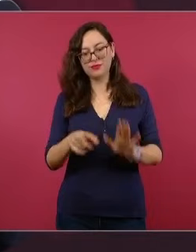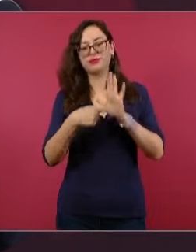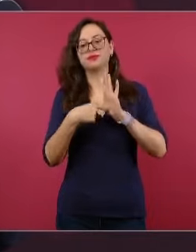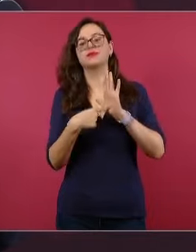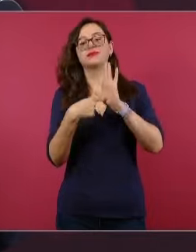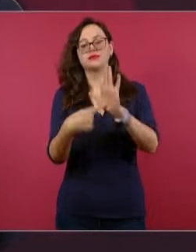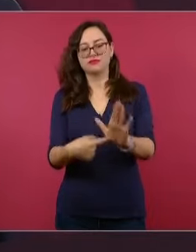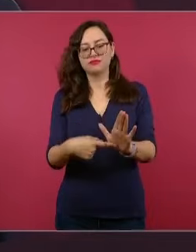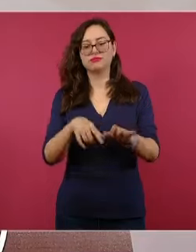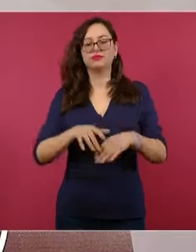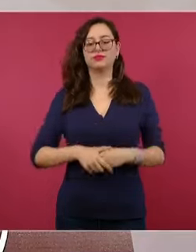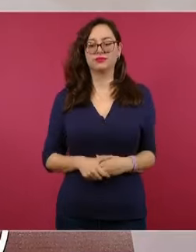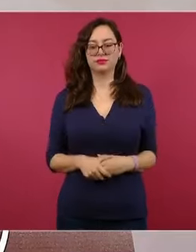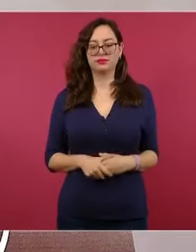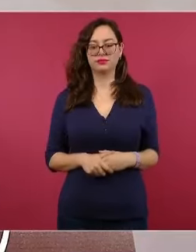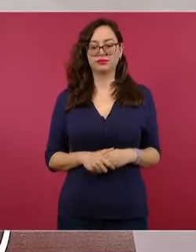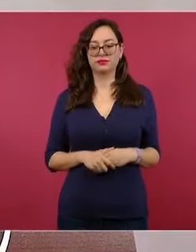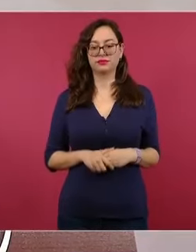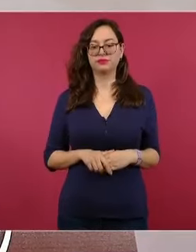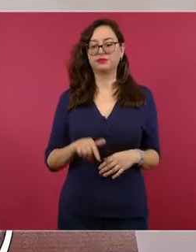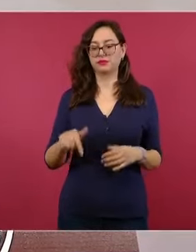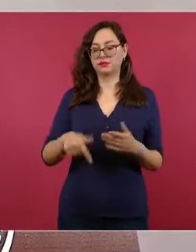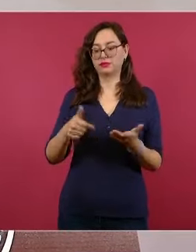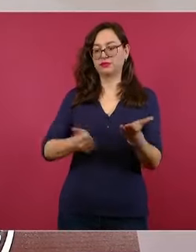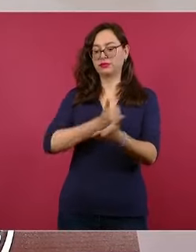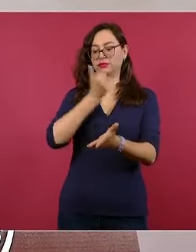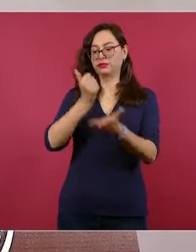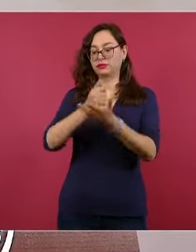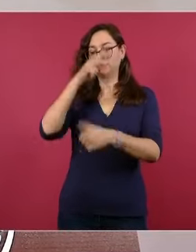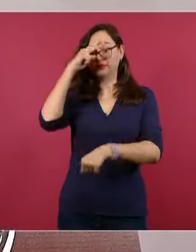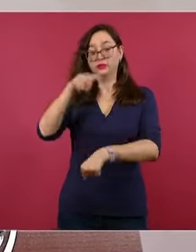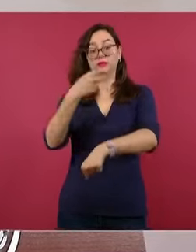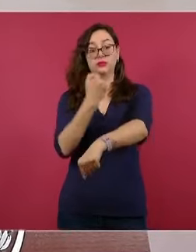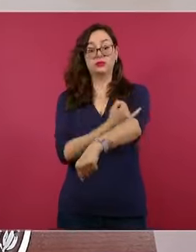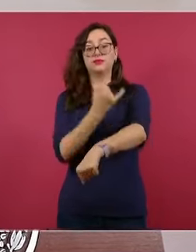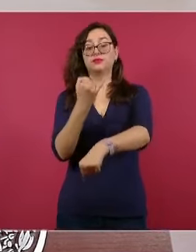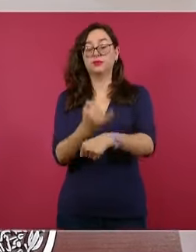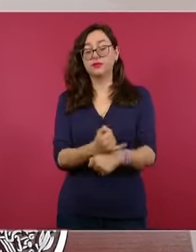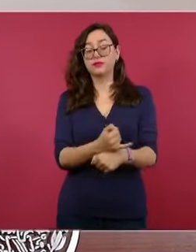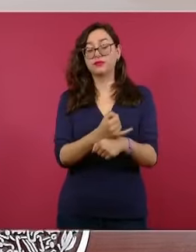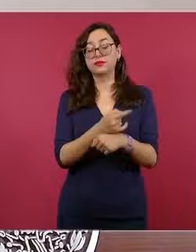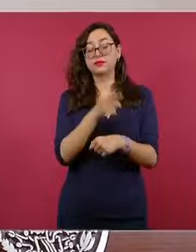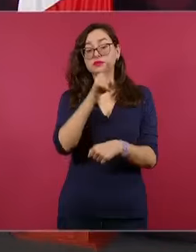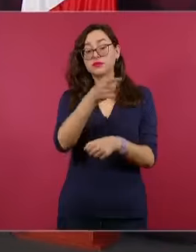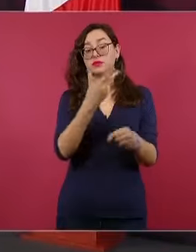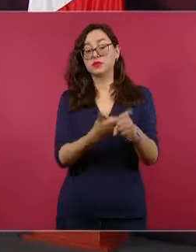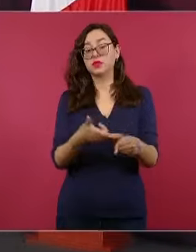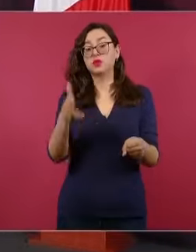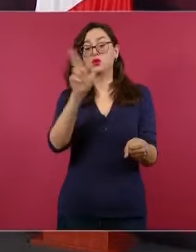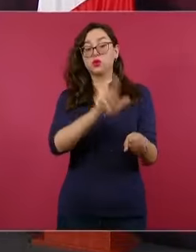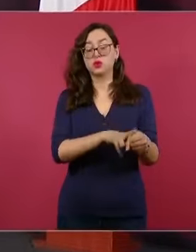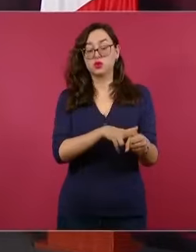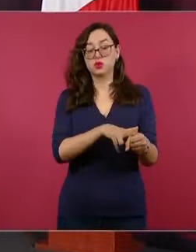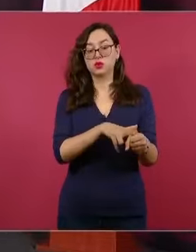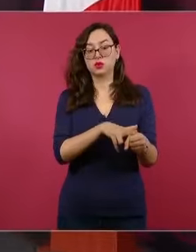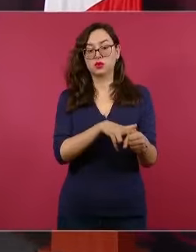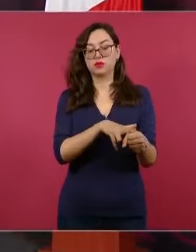e aquí en Iztapalapa les va a dar mucho gusto saber cómo va el